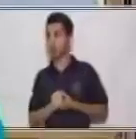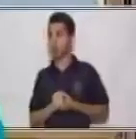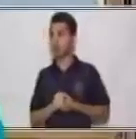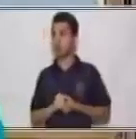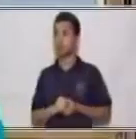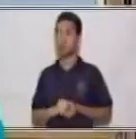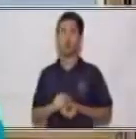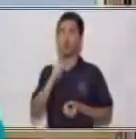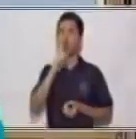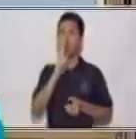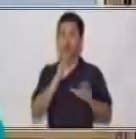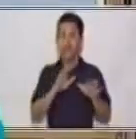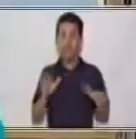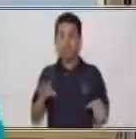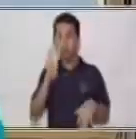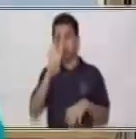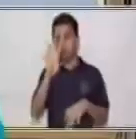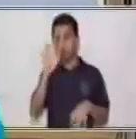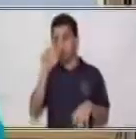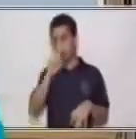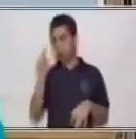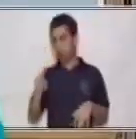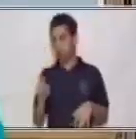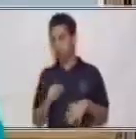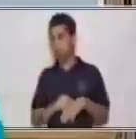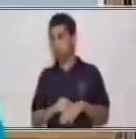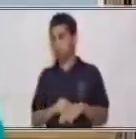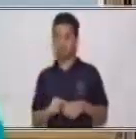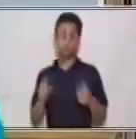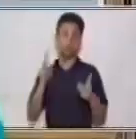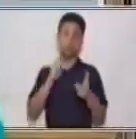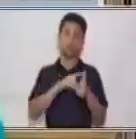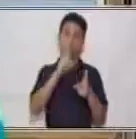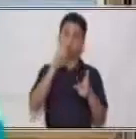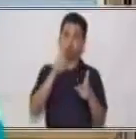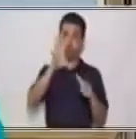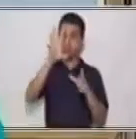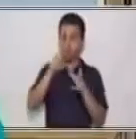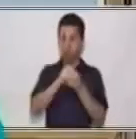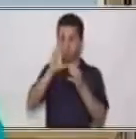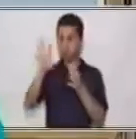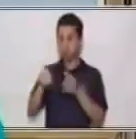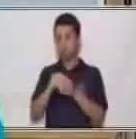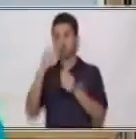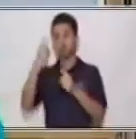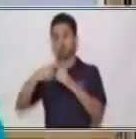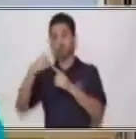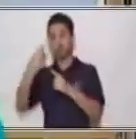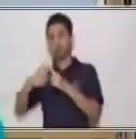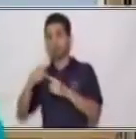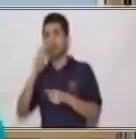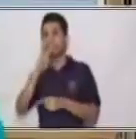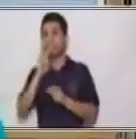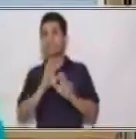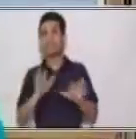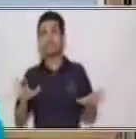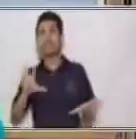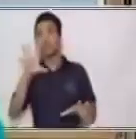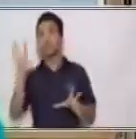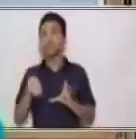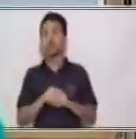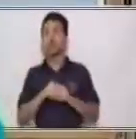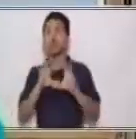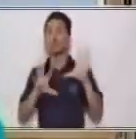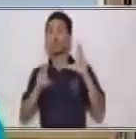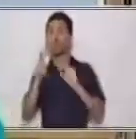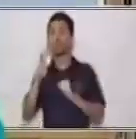cubrir un niño, son 4 onzas. Si son 2 niños, son 8 onzas. Si son 3 niños, son 12 onzas. Y si